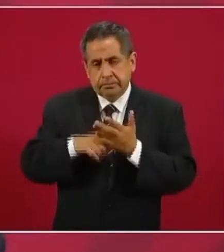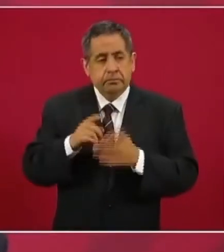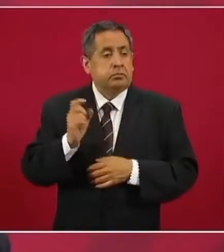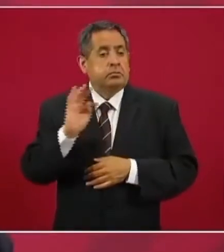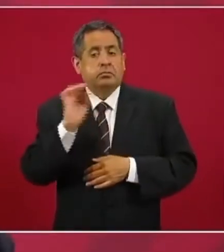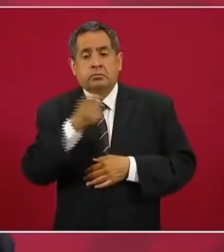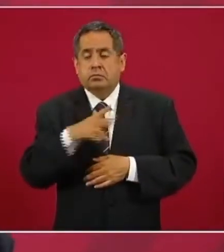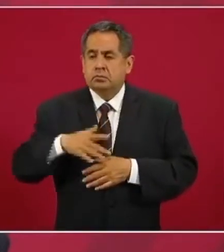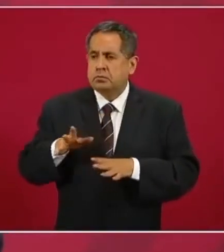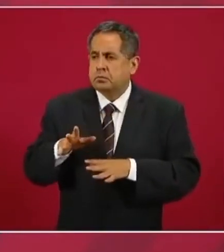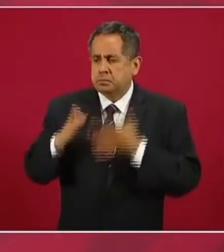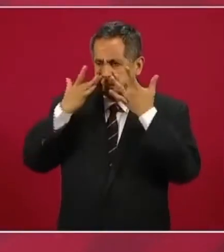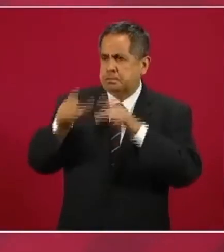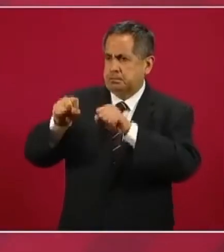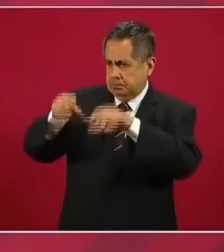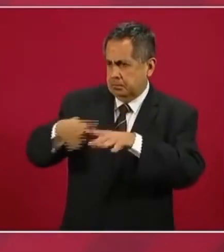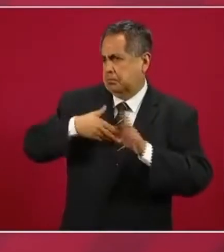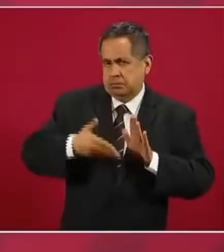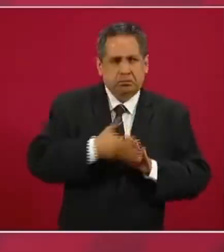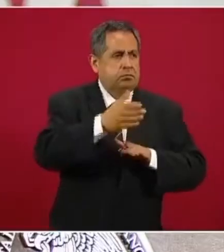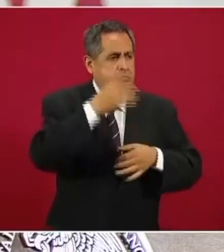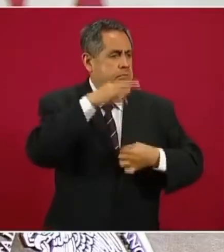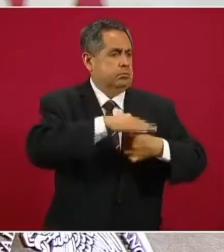renuncien con ese propósito